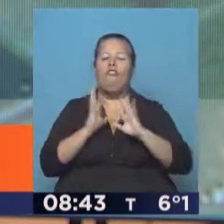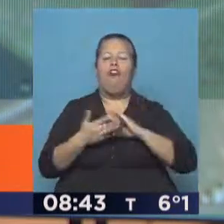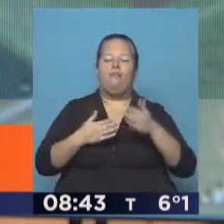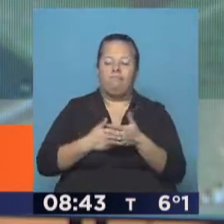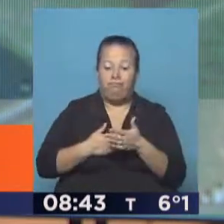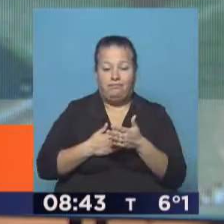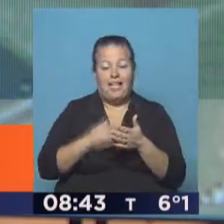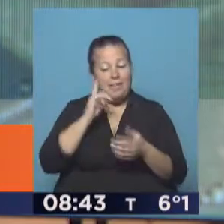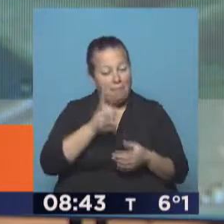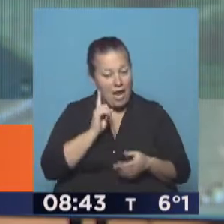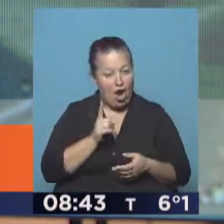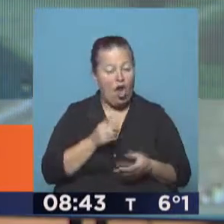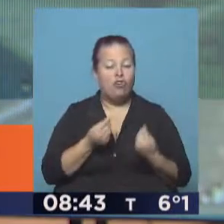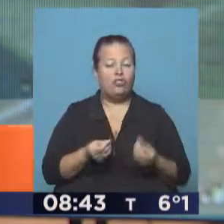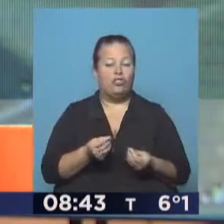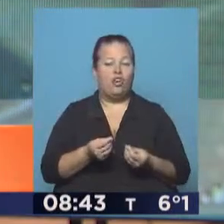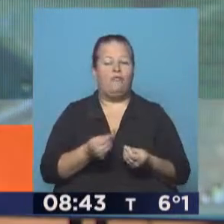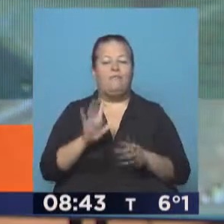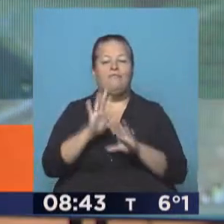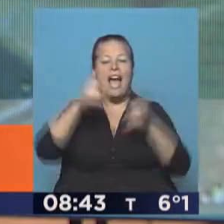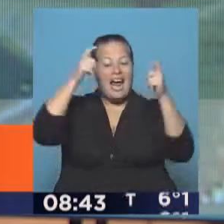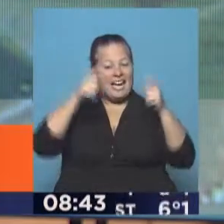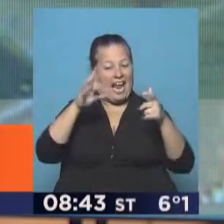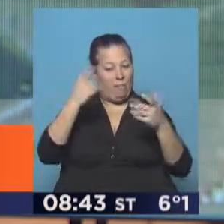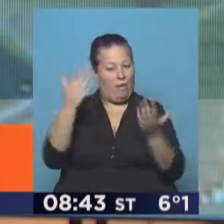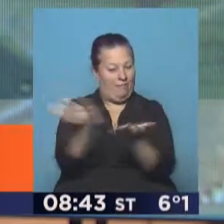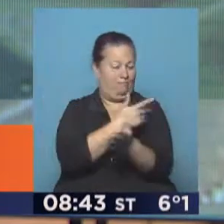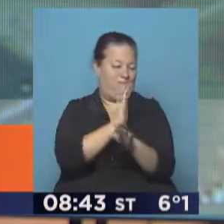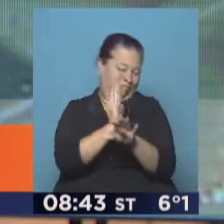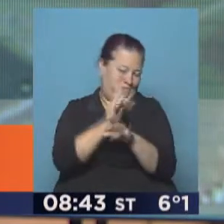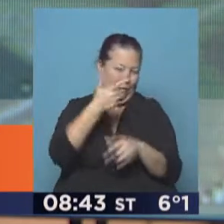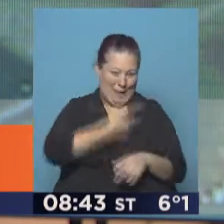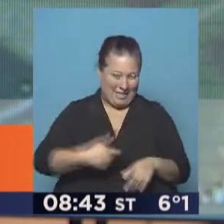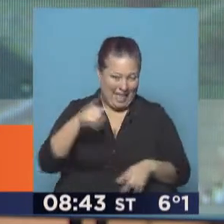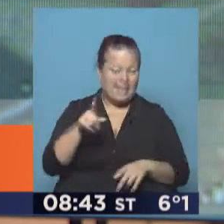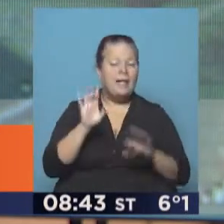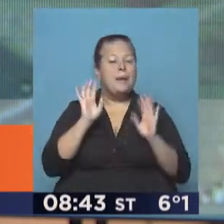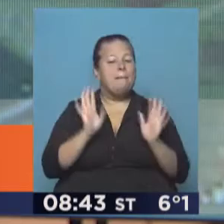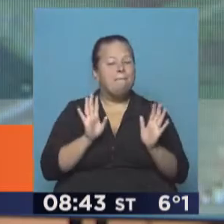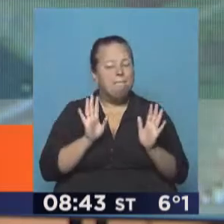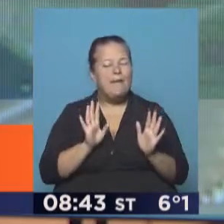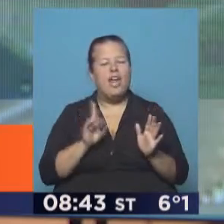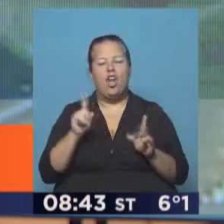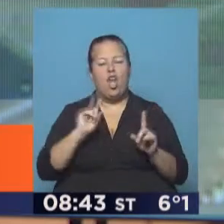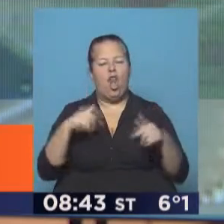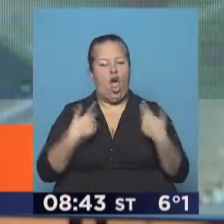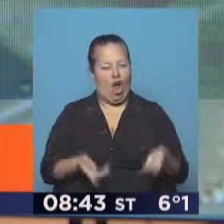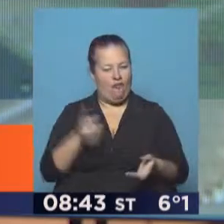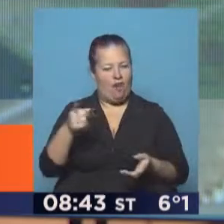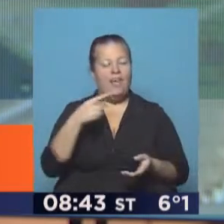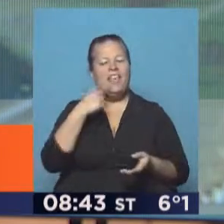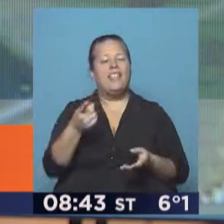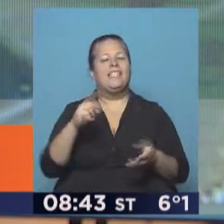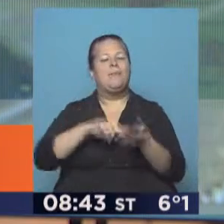en jaque el rey, digámoslo así, pero no estoy de acuerdo con que sea